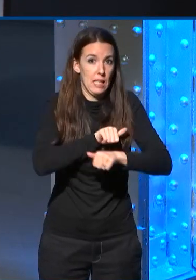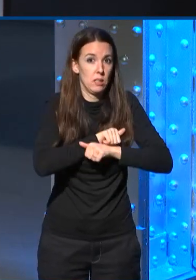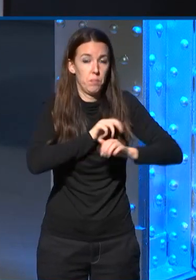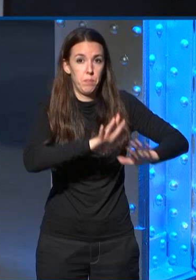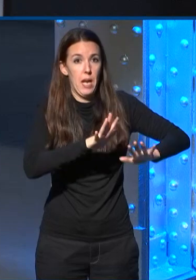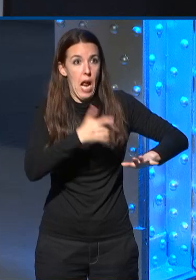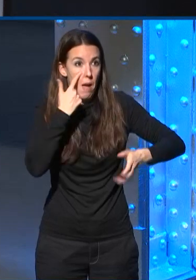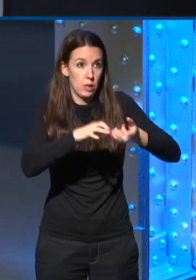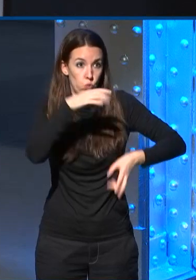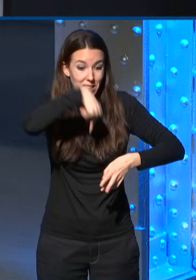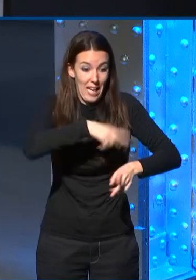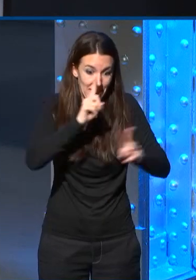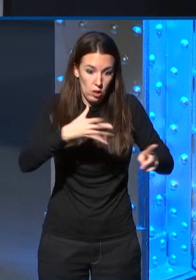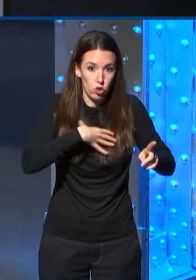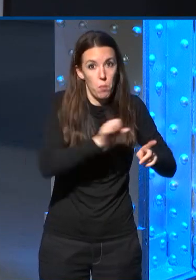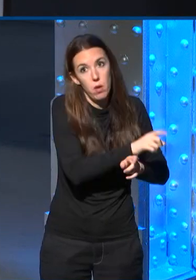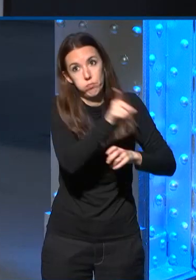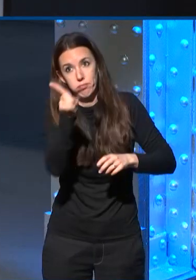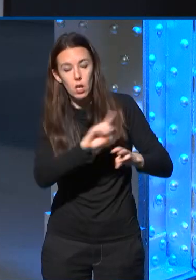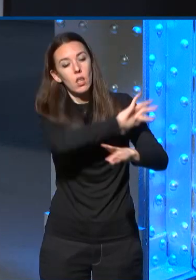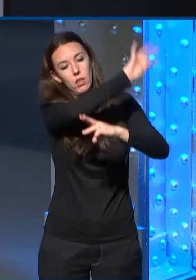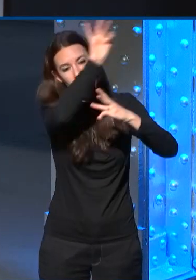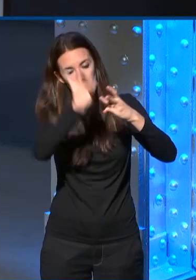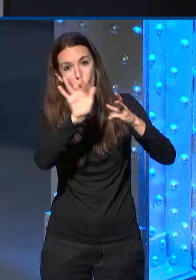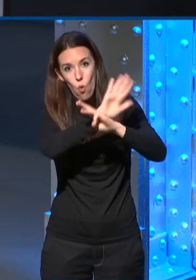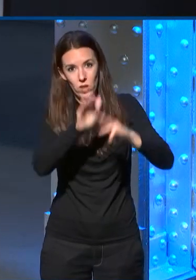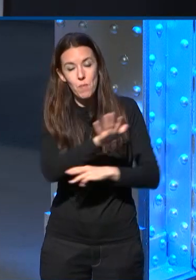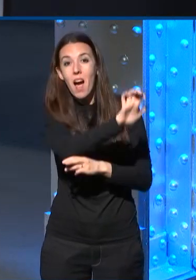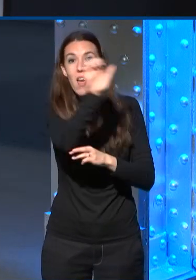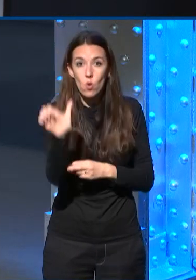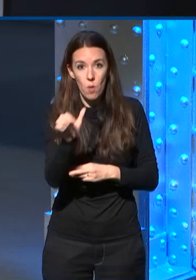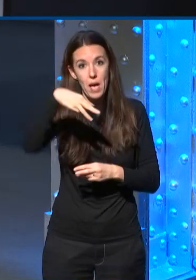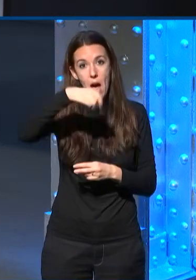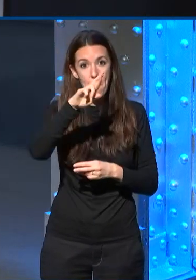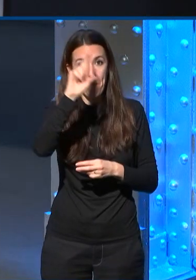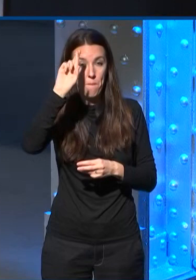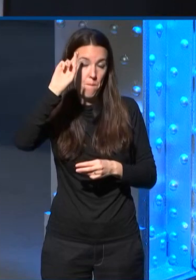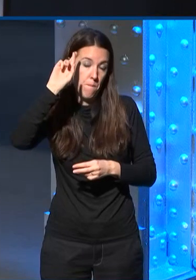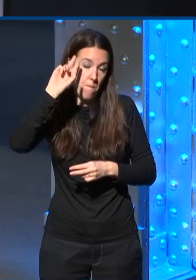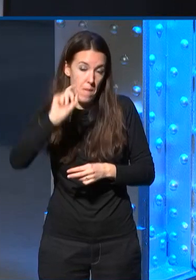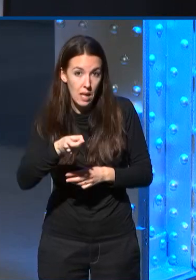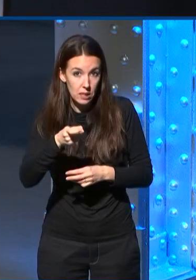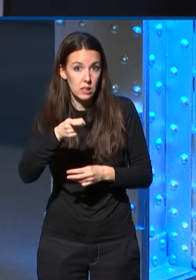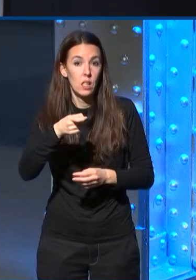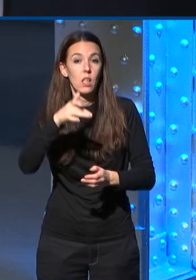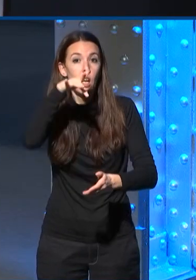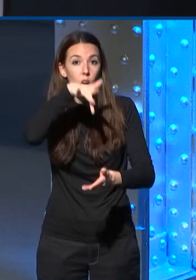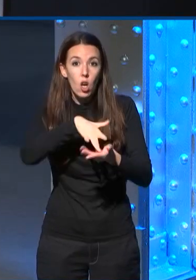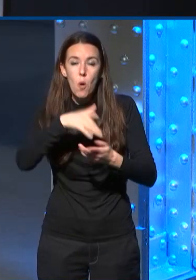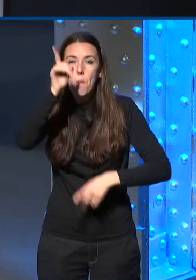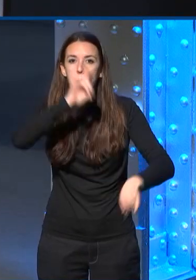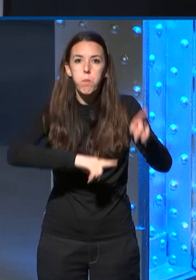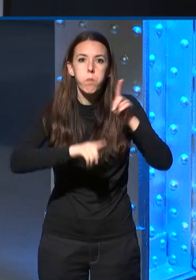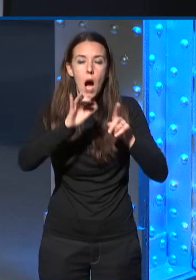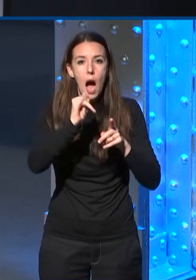poco de suerte este año. Y pasamos a la última, misión europea, ExoMars, el gran programa de investigación de Marte europeo, que